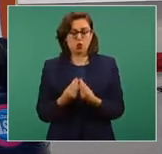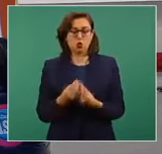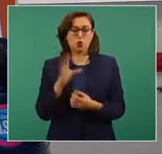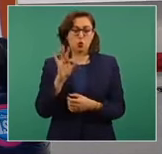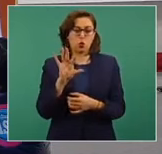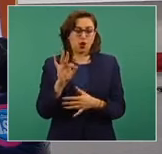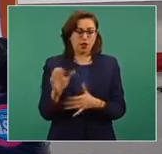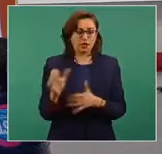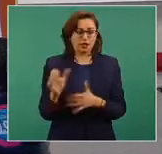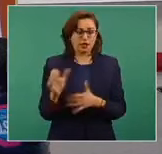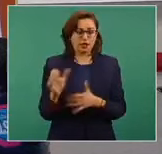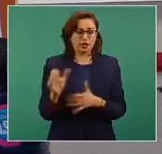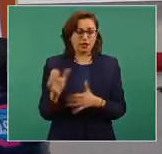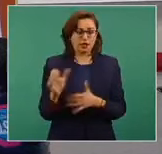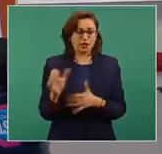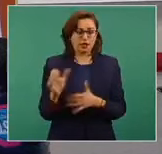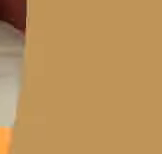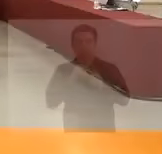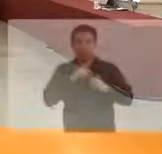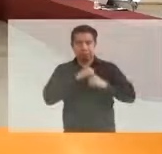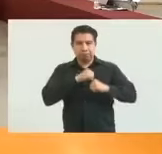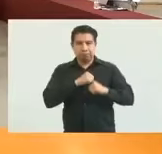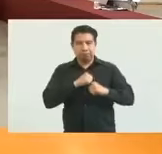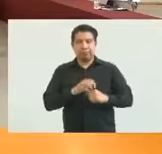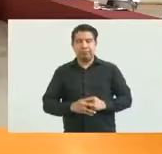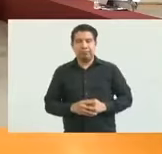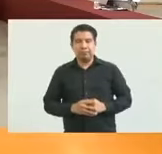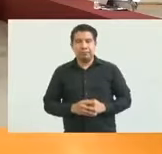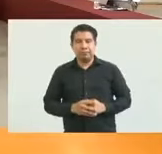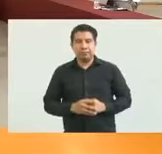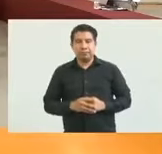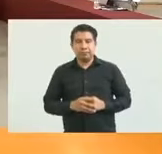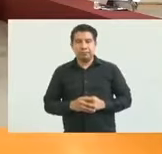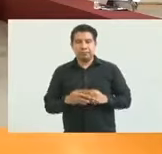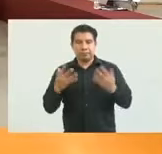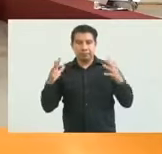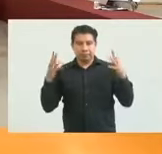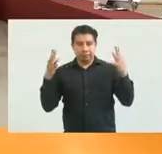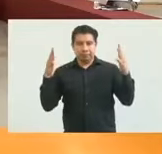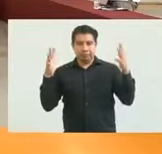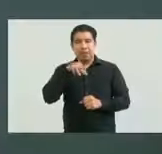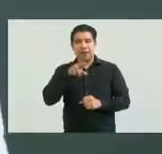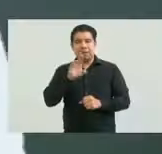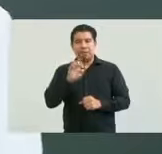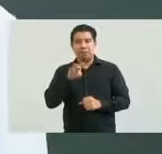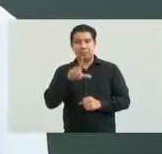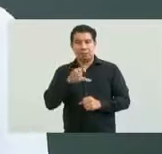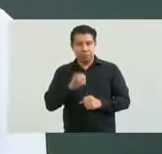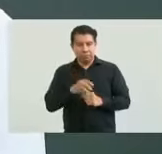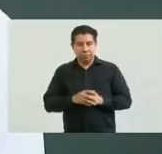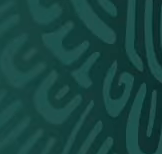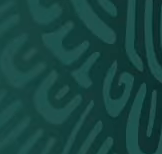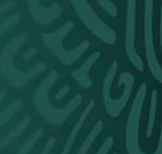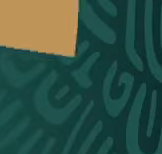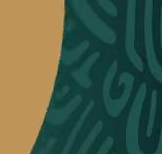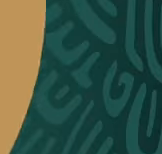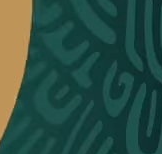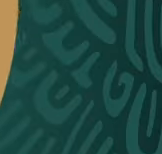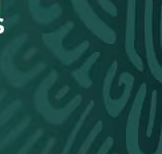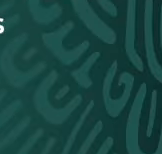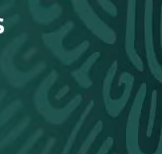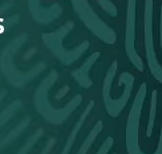el embarque número 26. El presidente López Obrador visitó el estado de Tabasco para evaluar los avances del plan de